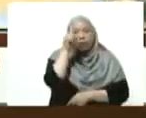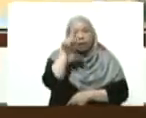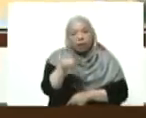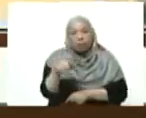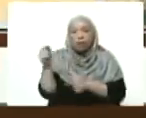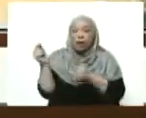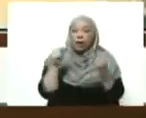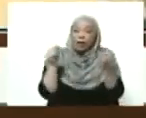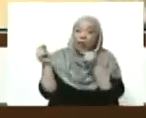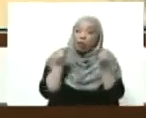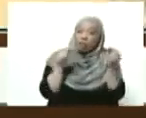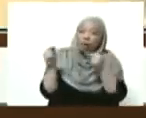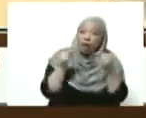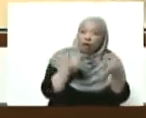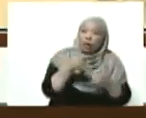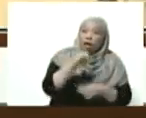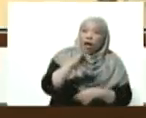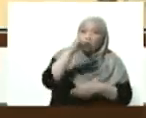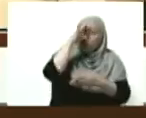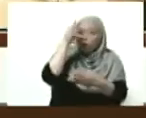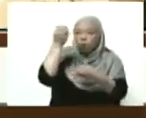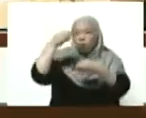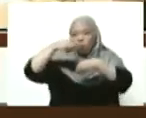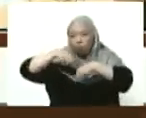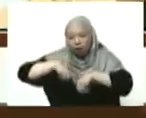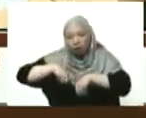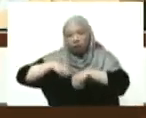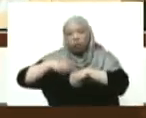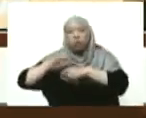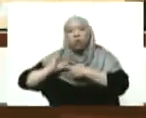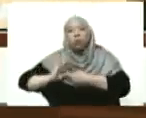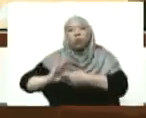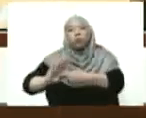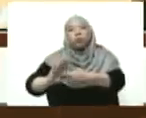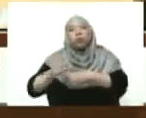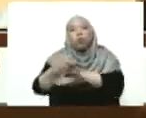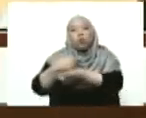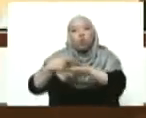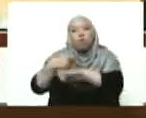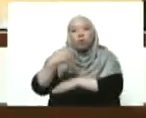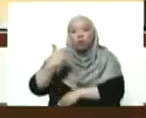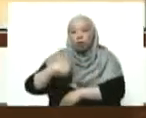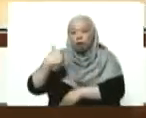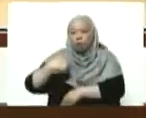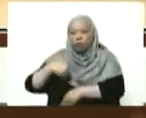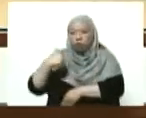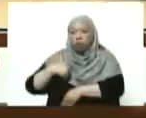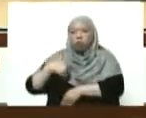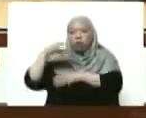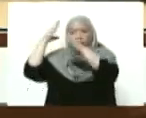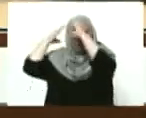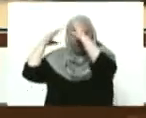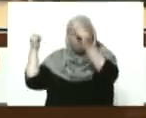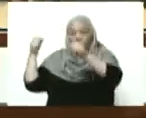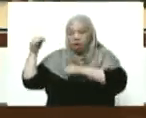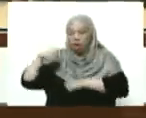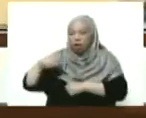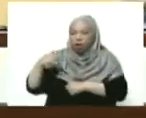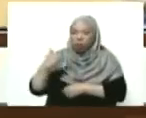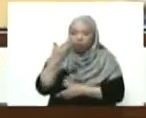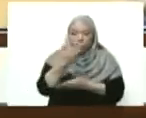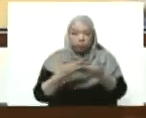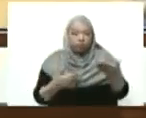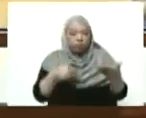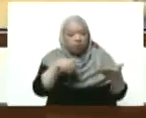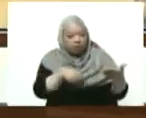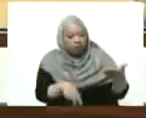también hacérselo llegar a la representación del gobierno argentino, es decir, a la embajada acreditada en la